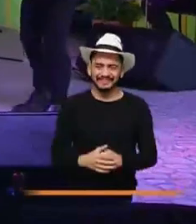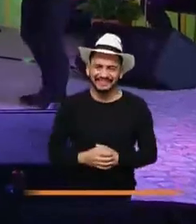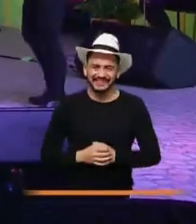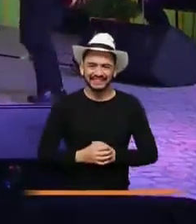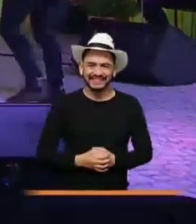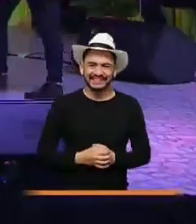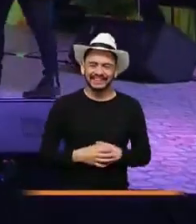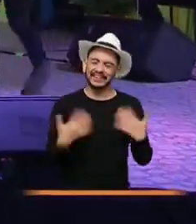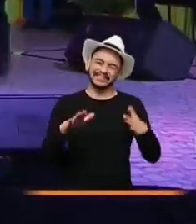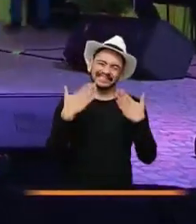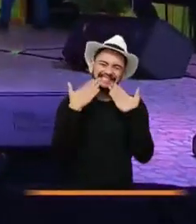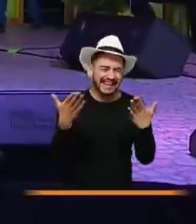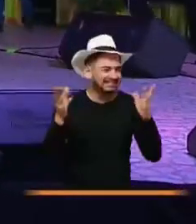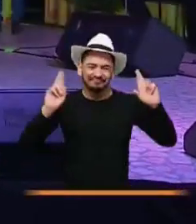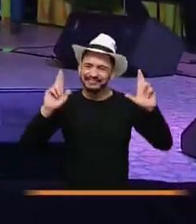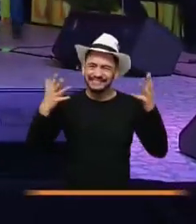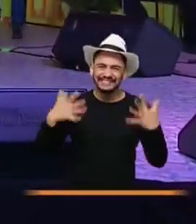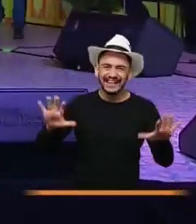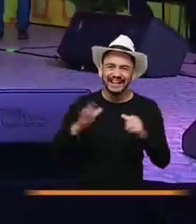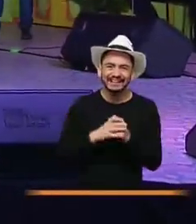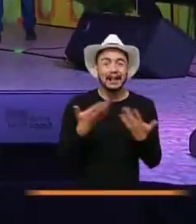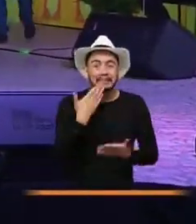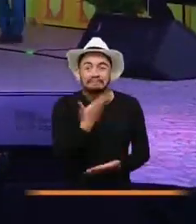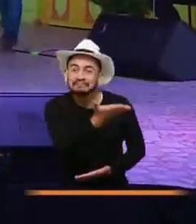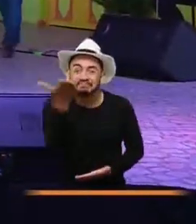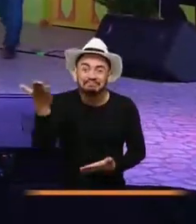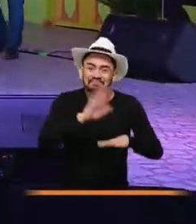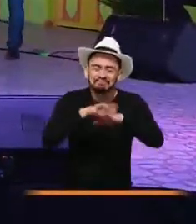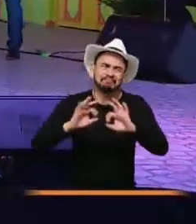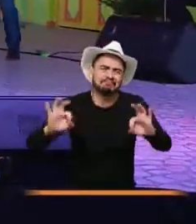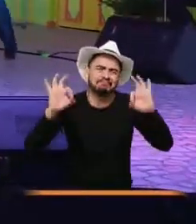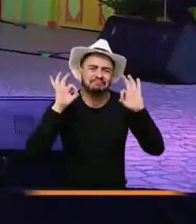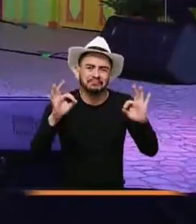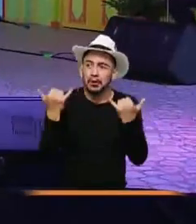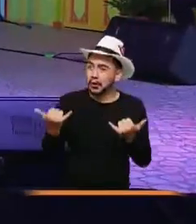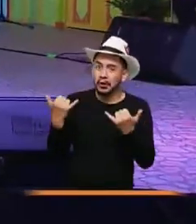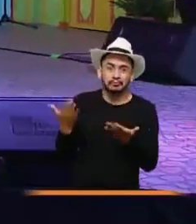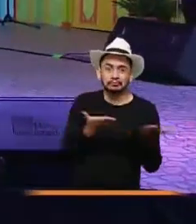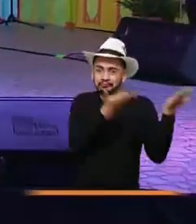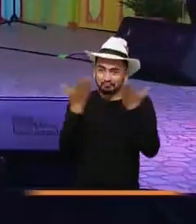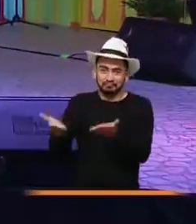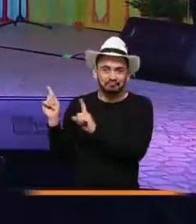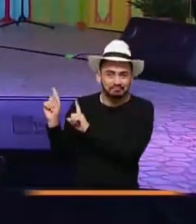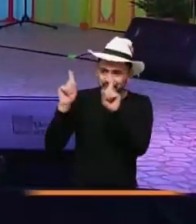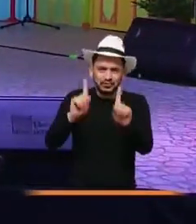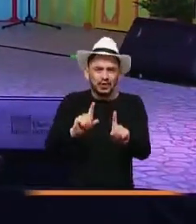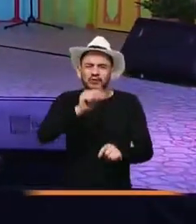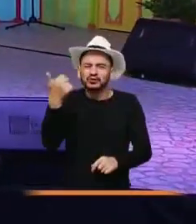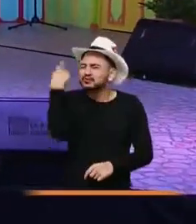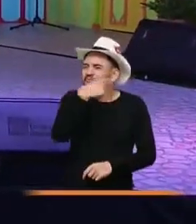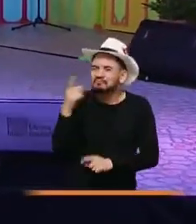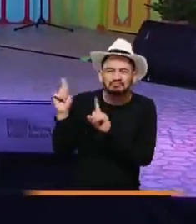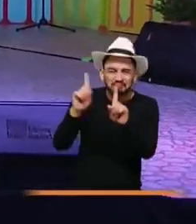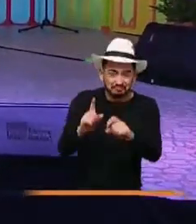suena la campana gracias a ustedes probadores y ahora entonces vamos a llamar a tutti frutti y coco list